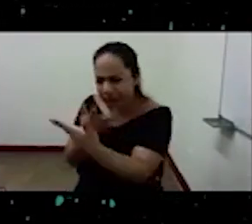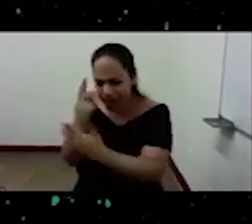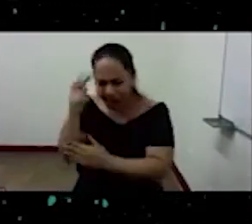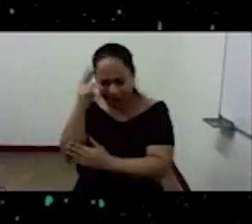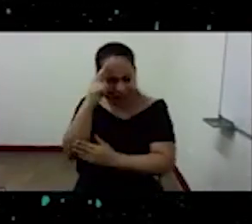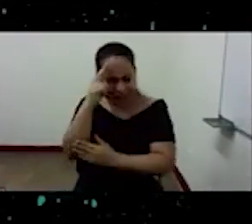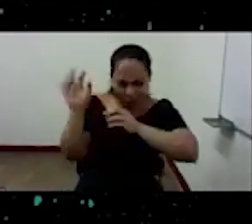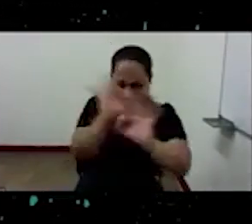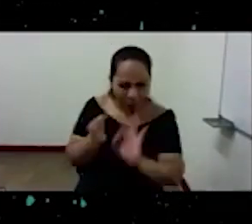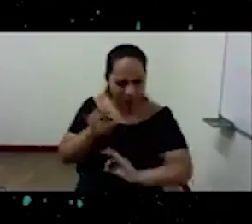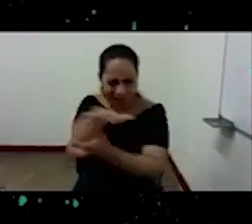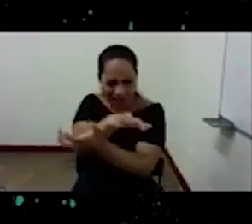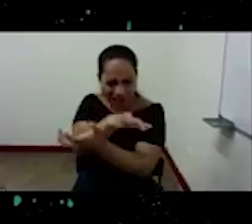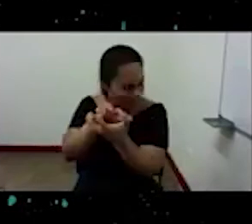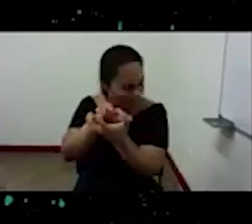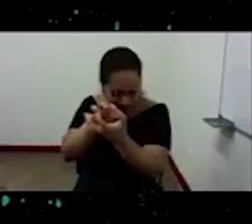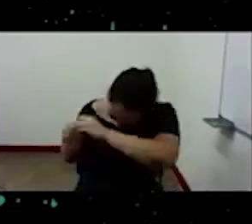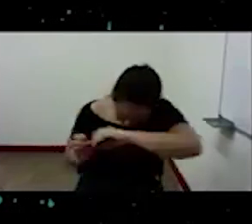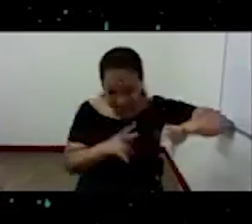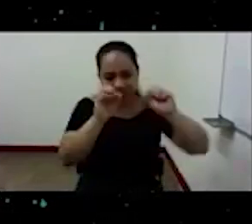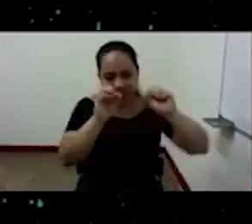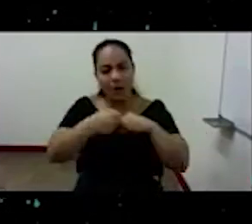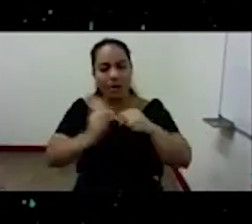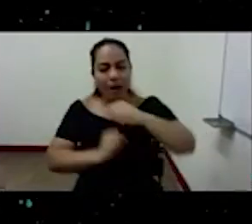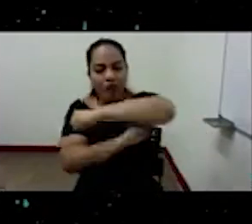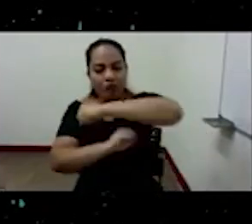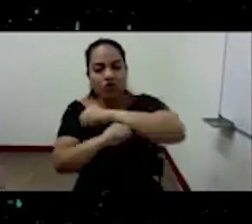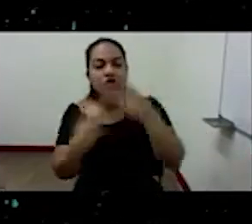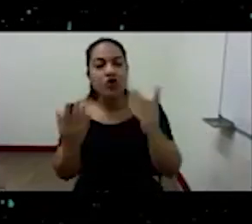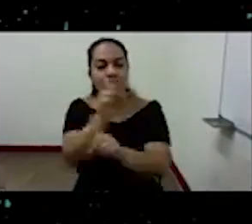orden que sentó las bases de la sociedad occidental.